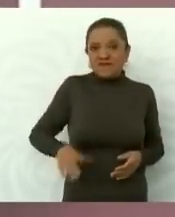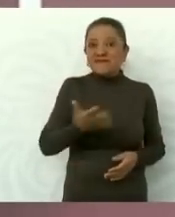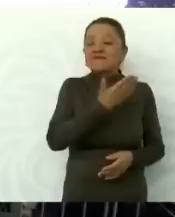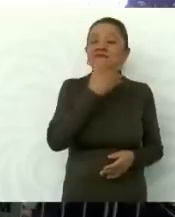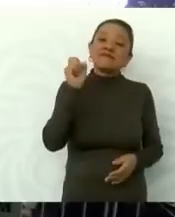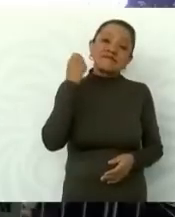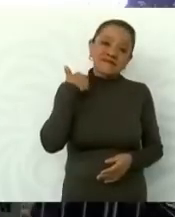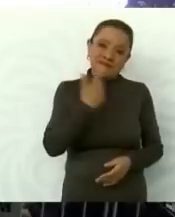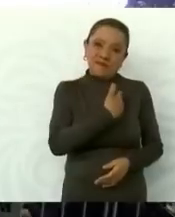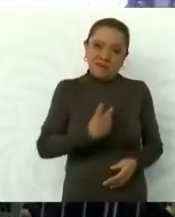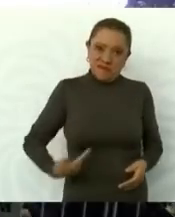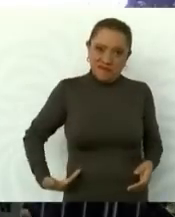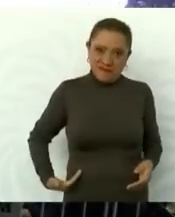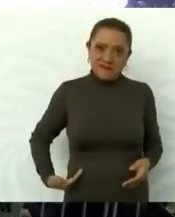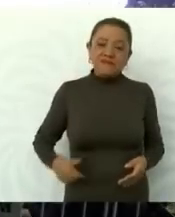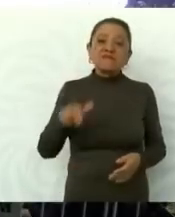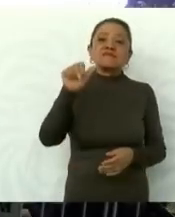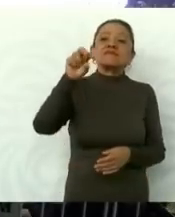Obrador.